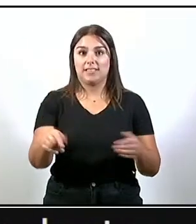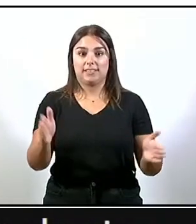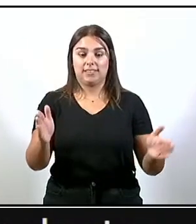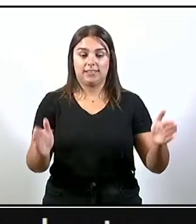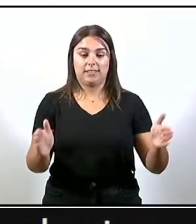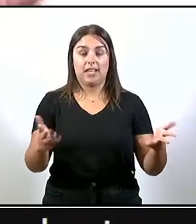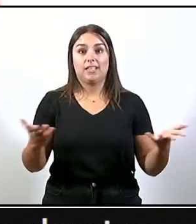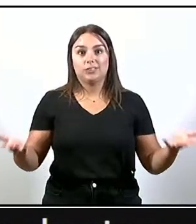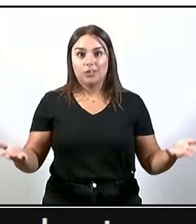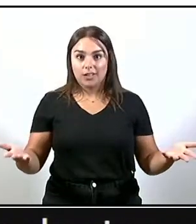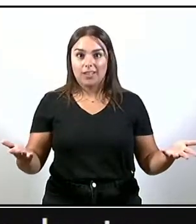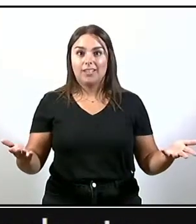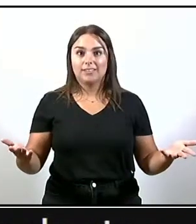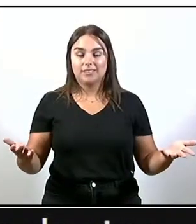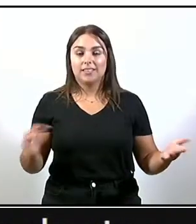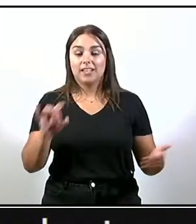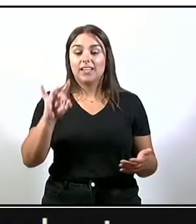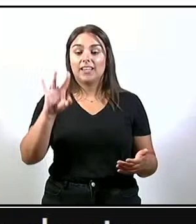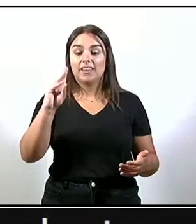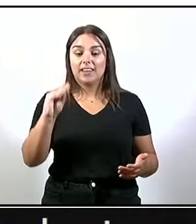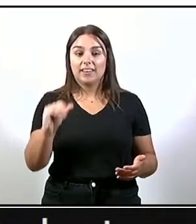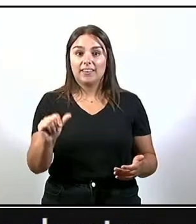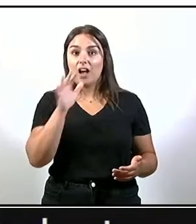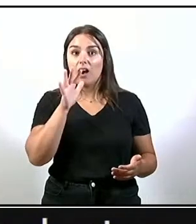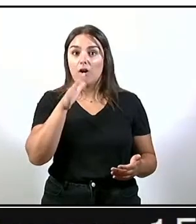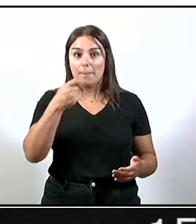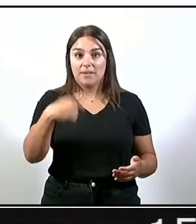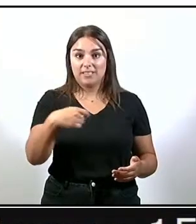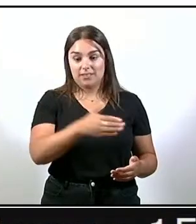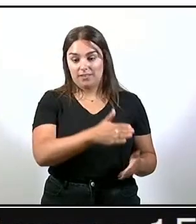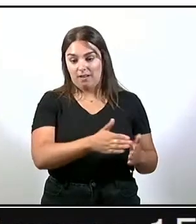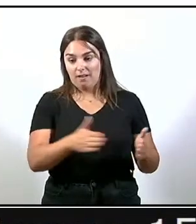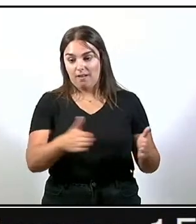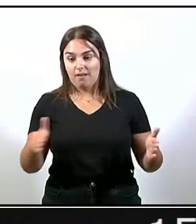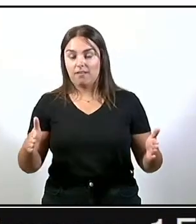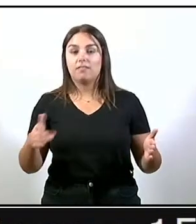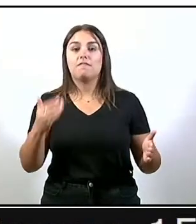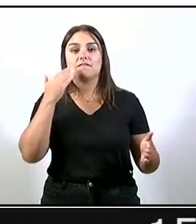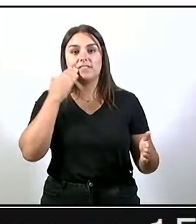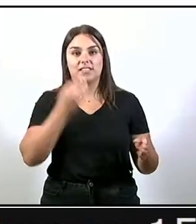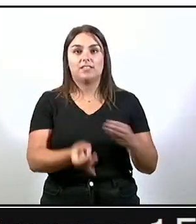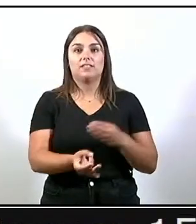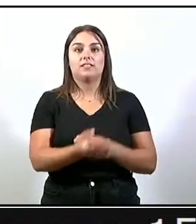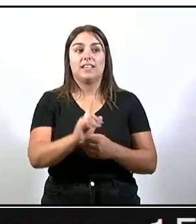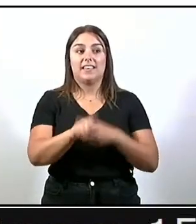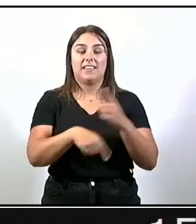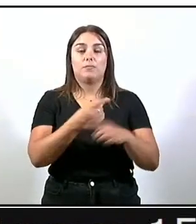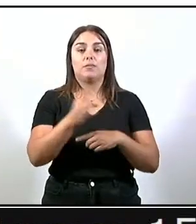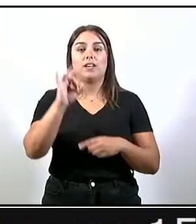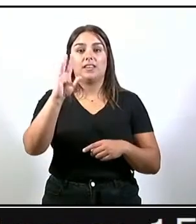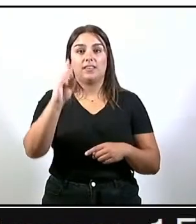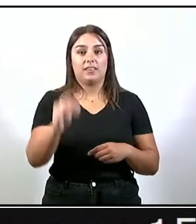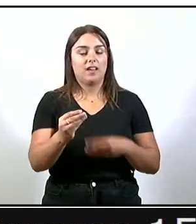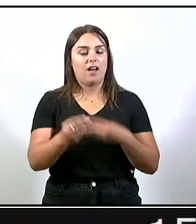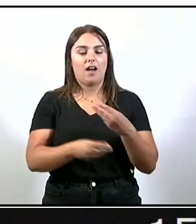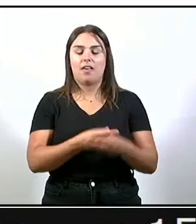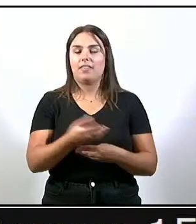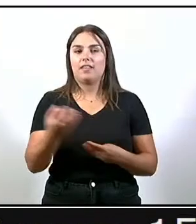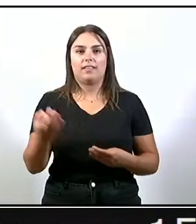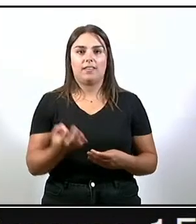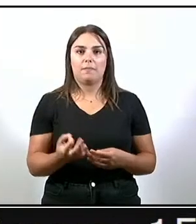cual, pues en estos primeros 15 días la presidenta tiene que fijar la fecha y en los siguientes 15 días se tiene que celebrar el